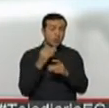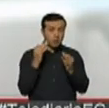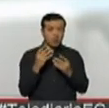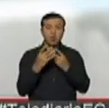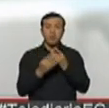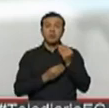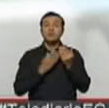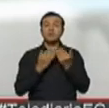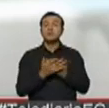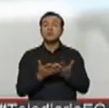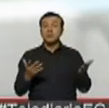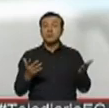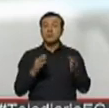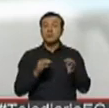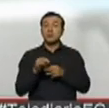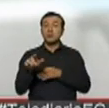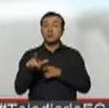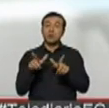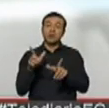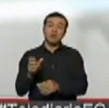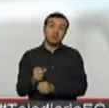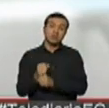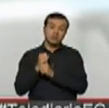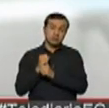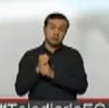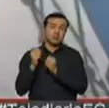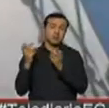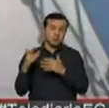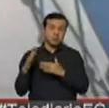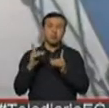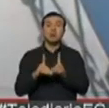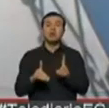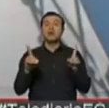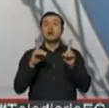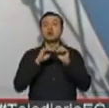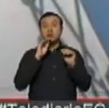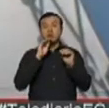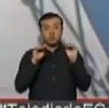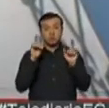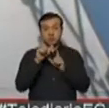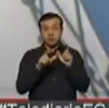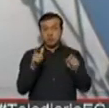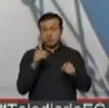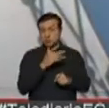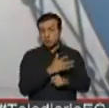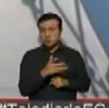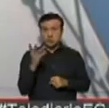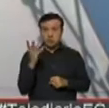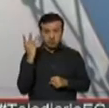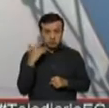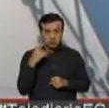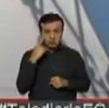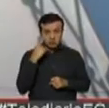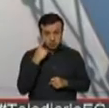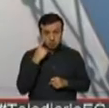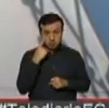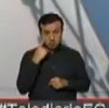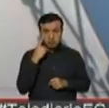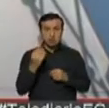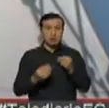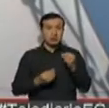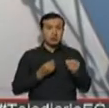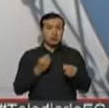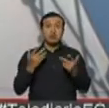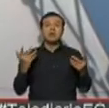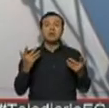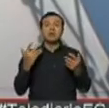de desplazarse hacia zonas más seguras dentro de la misma provincia. Un dato para finalizar, las personas que han sido detenidas, que forman parte de estas bandas,